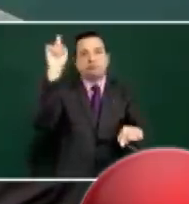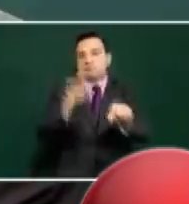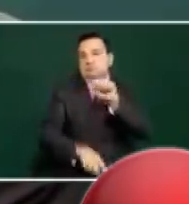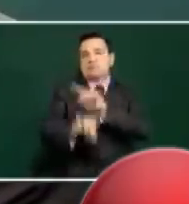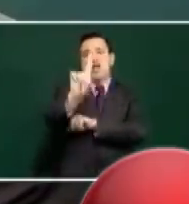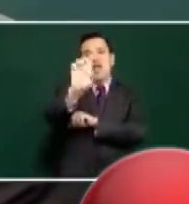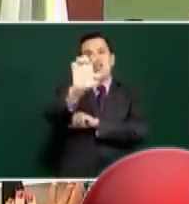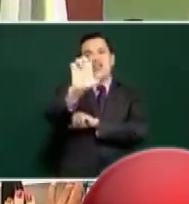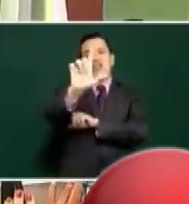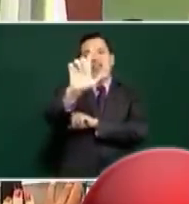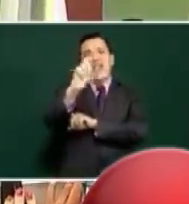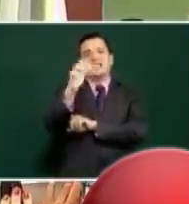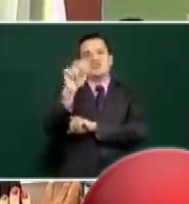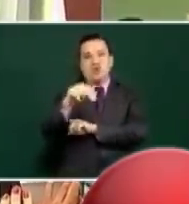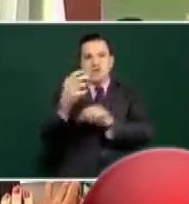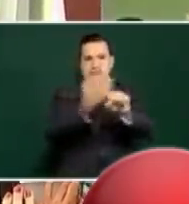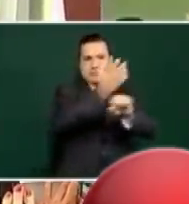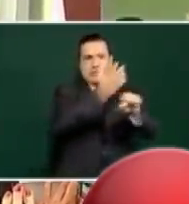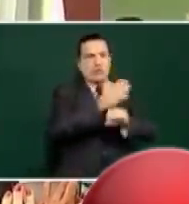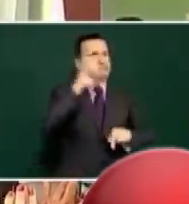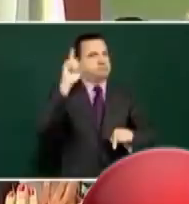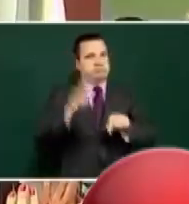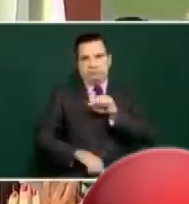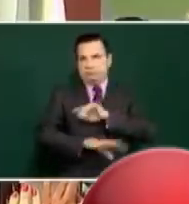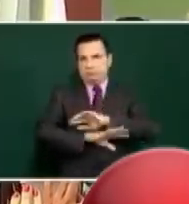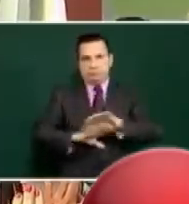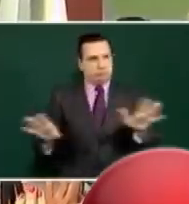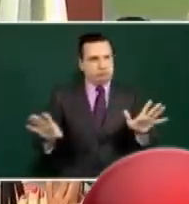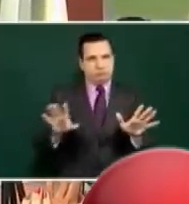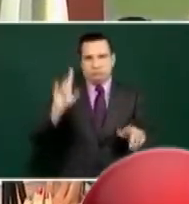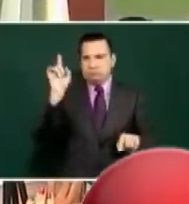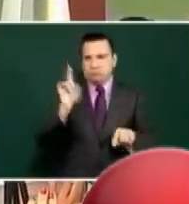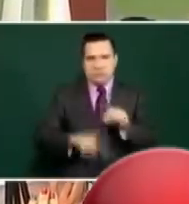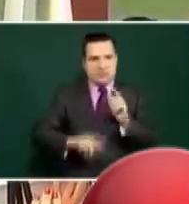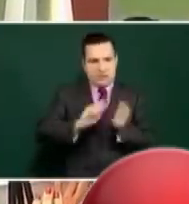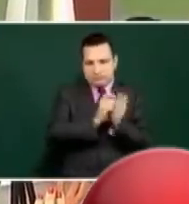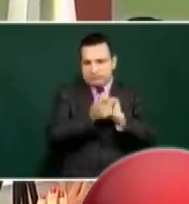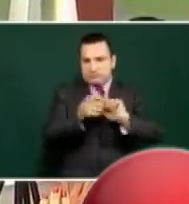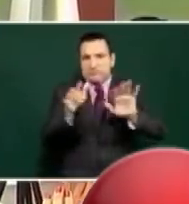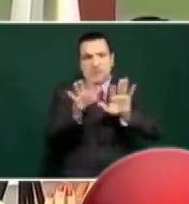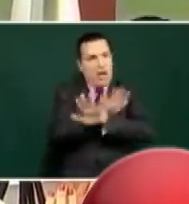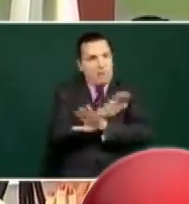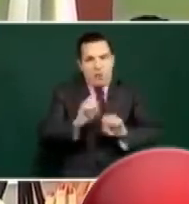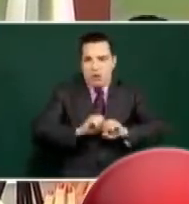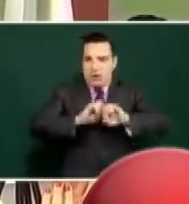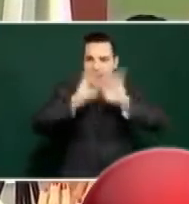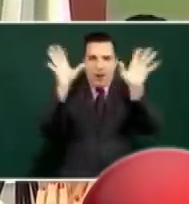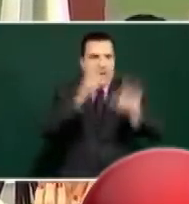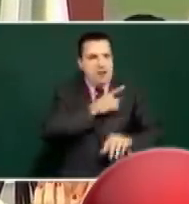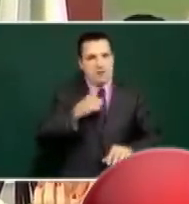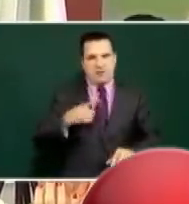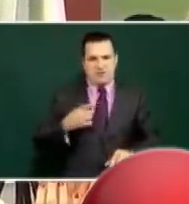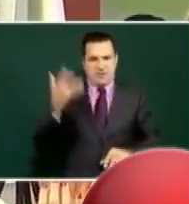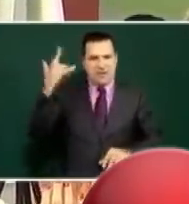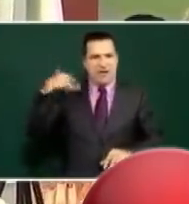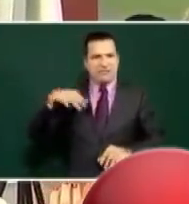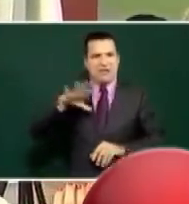estados. Eso también debe de quedar muy claro, que habían como 40,